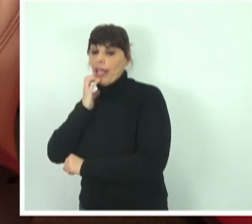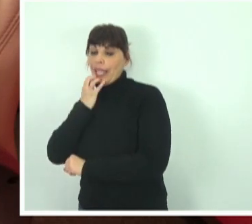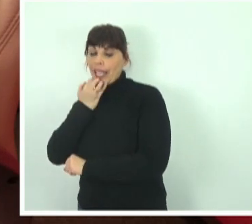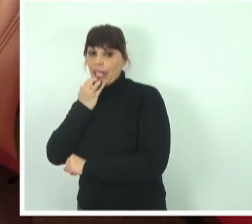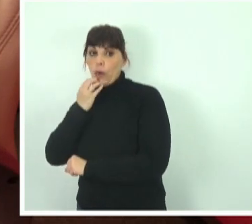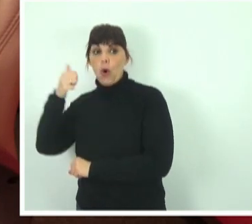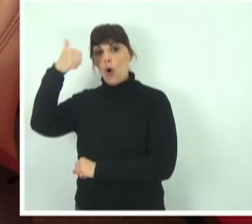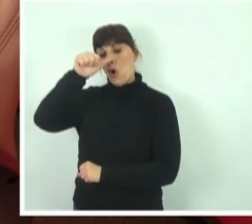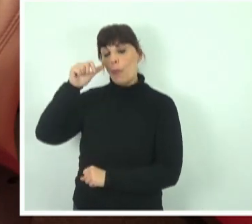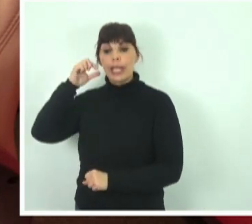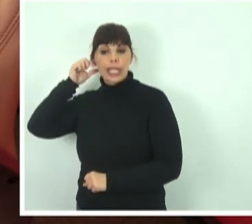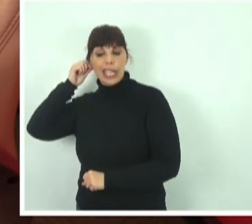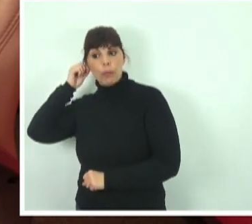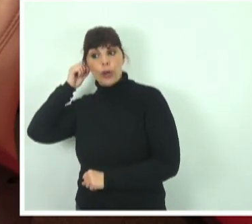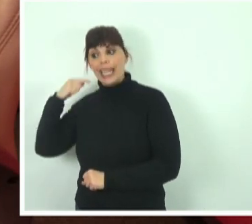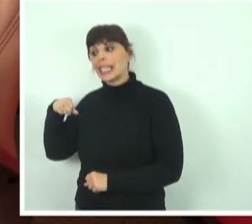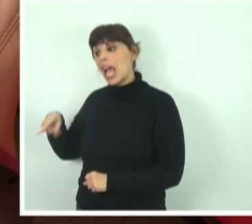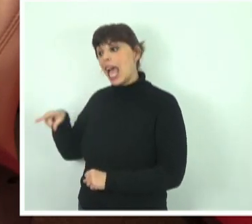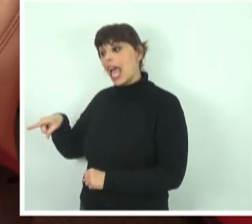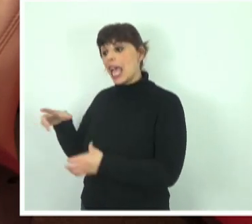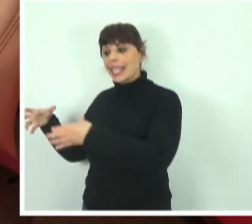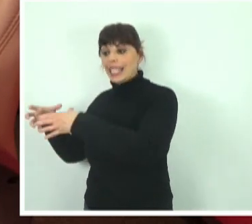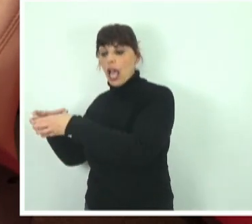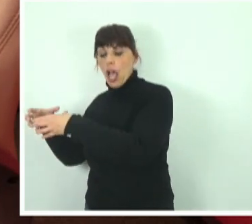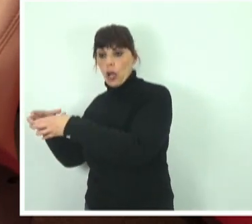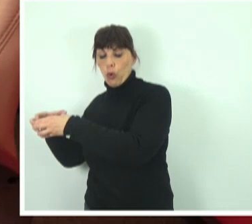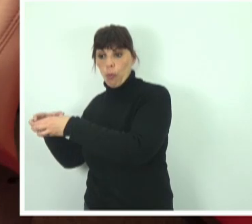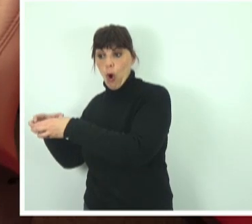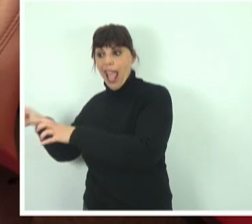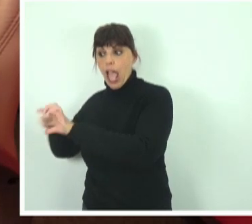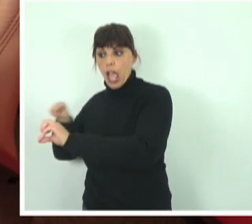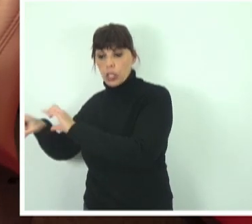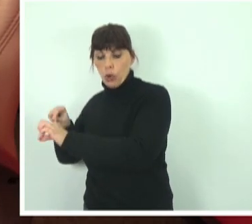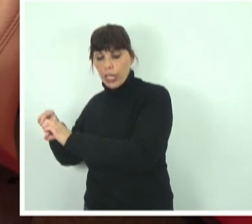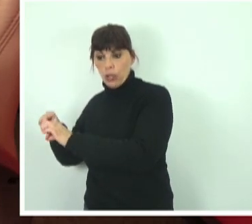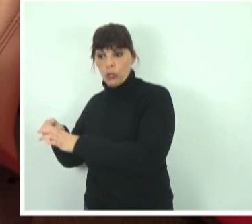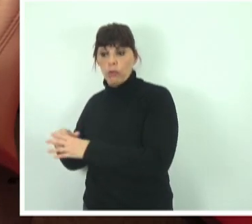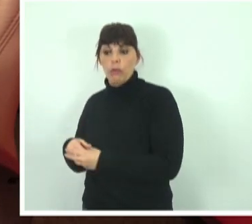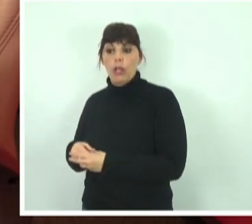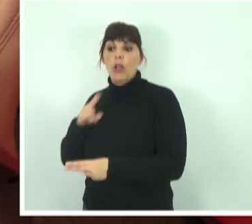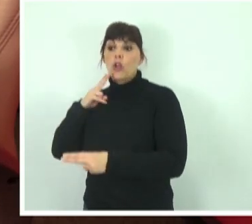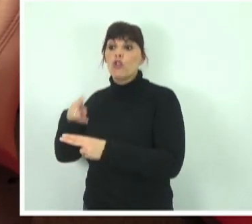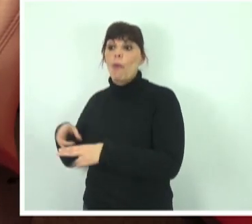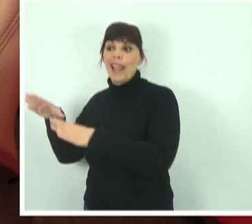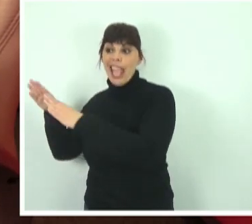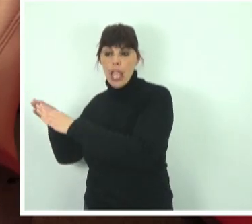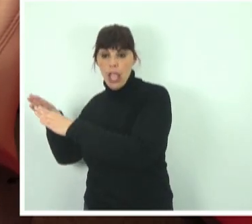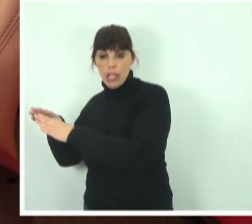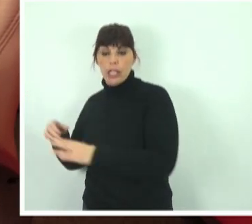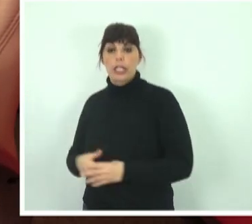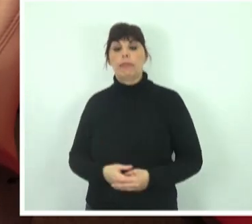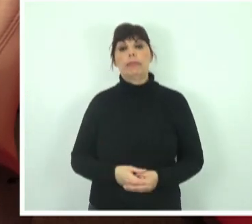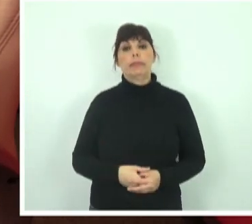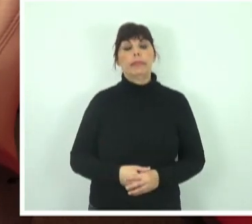mente la importancia de la iglesia. Queridos, la iglesia es lo único en esta tierra que